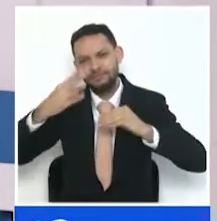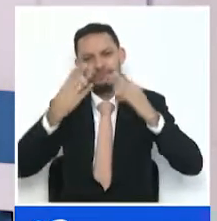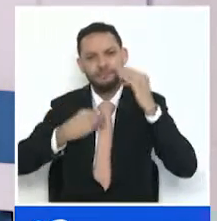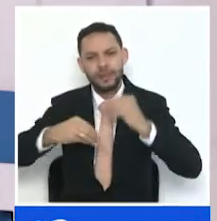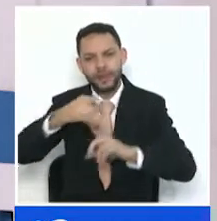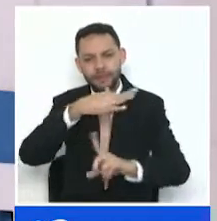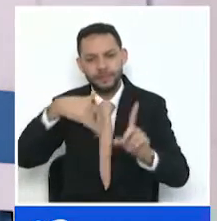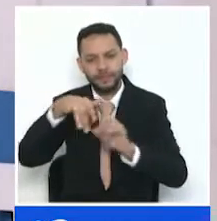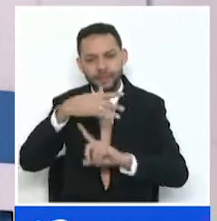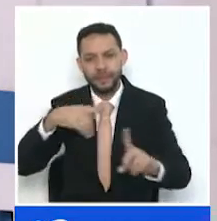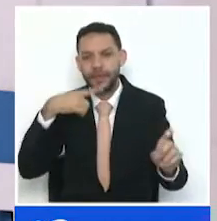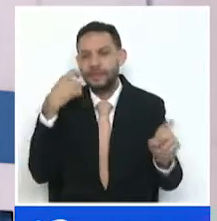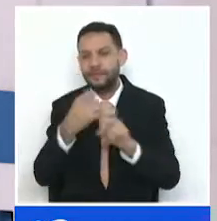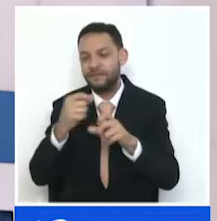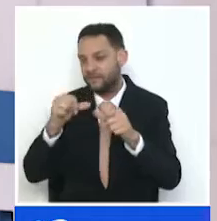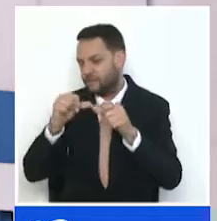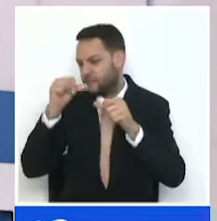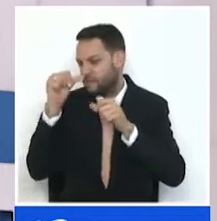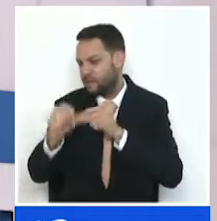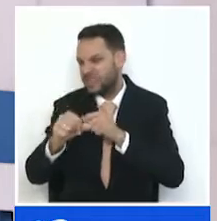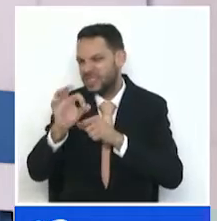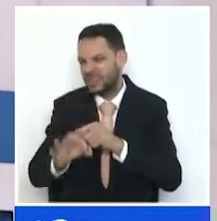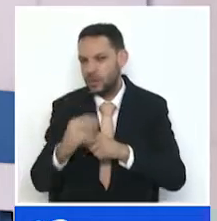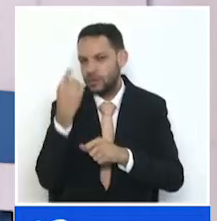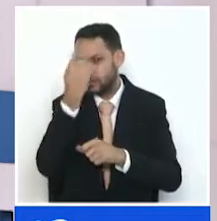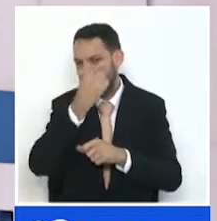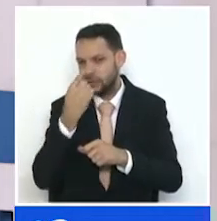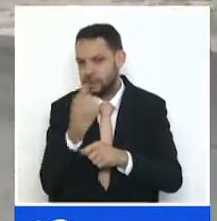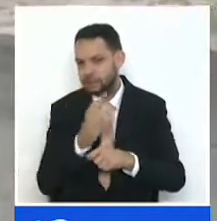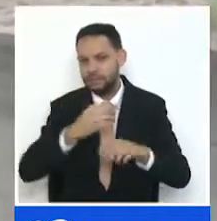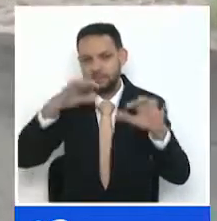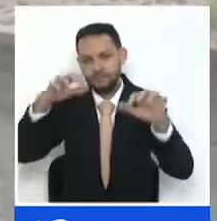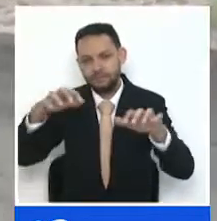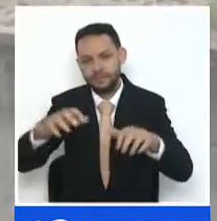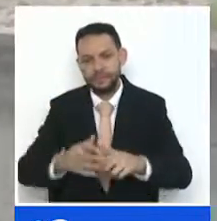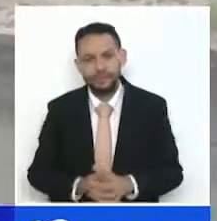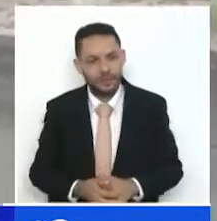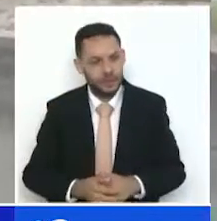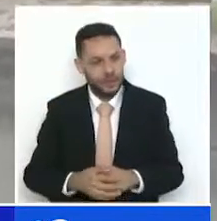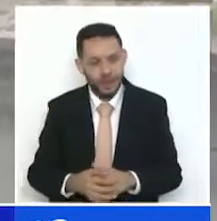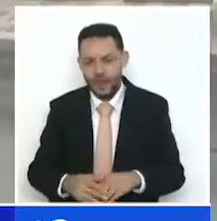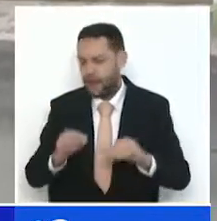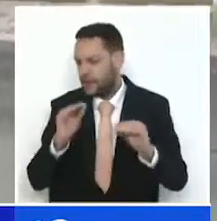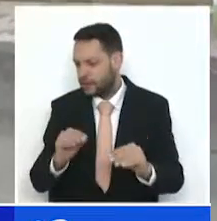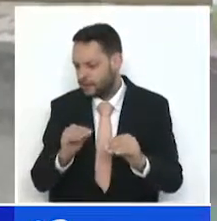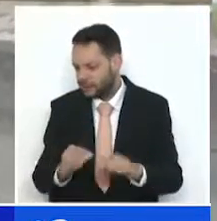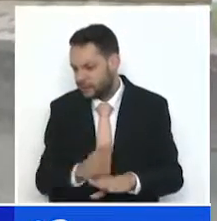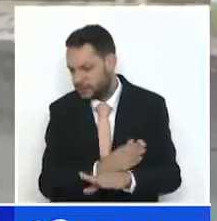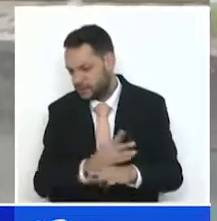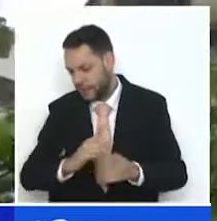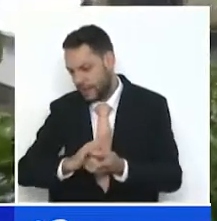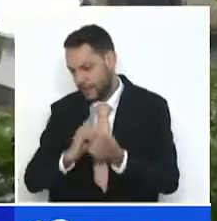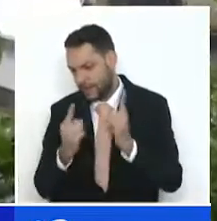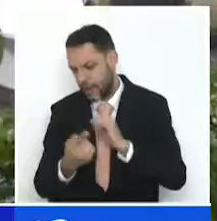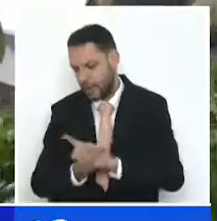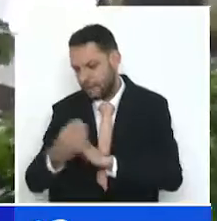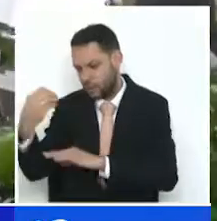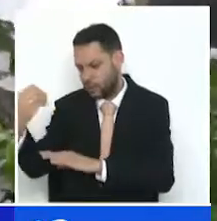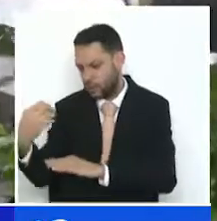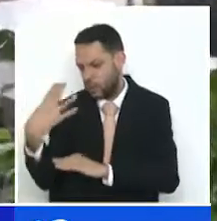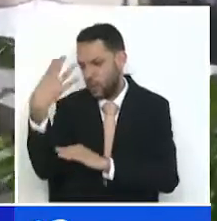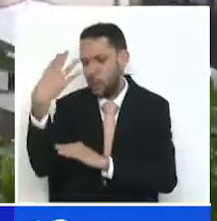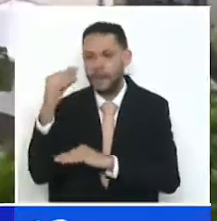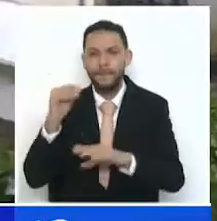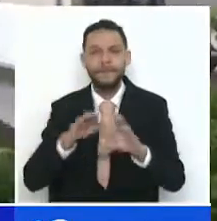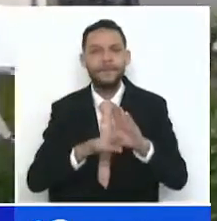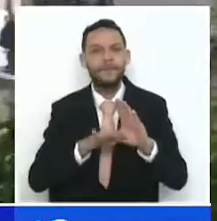que la temporada podría extenderse hasta el mes de septiembre. Aunque se habla de una transición hacia la temporada seca, según el mismo